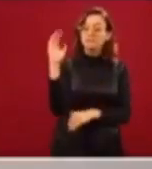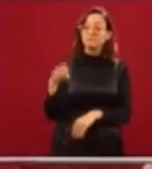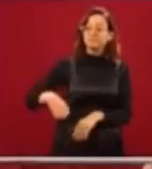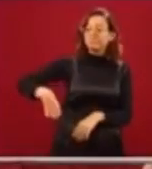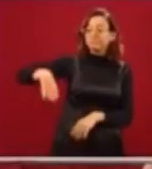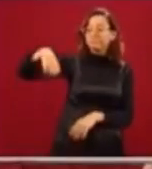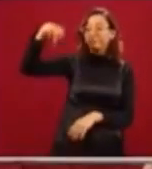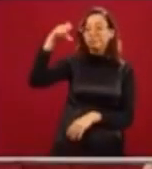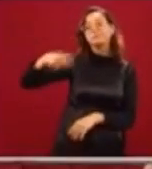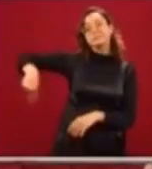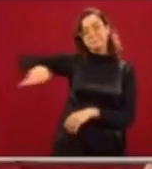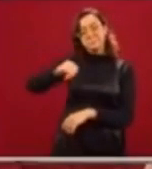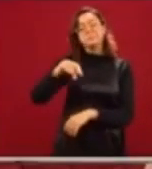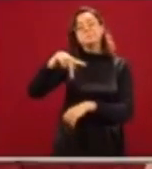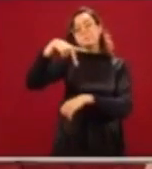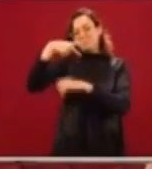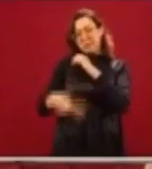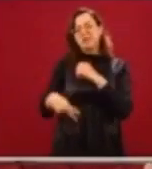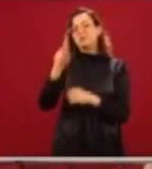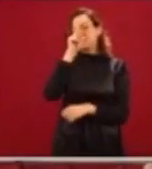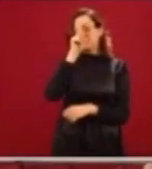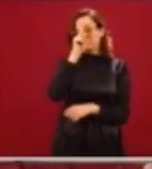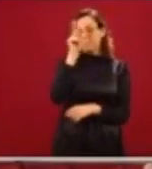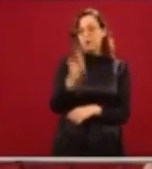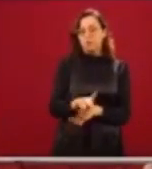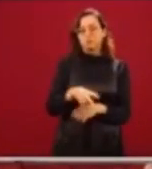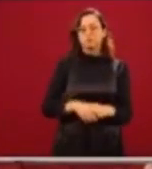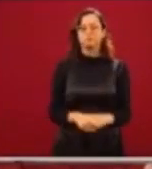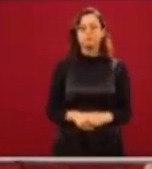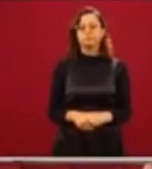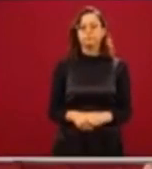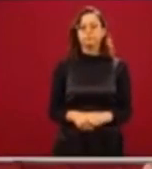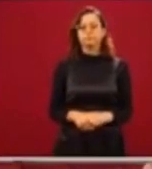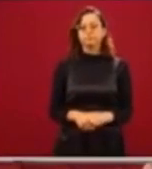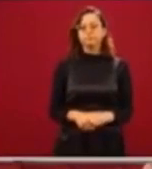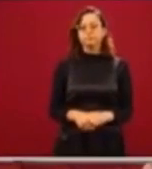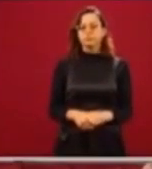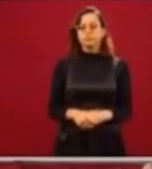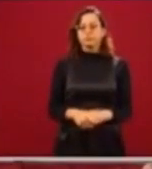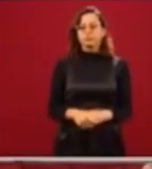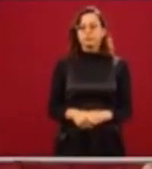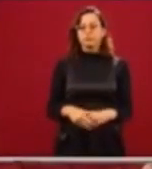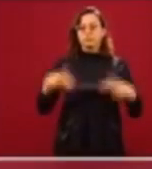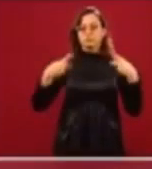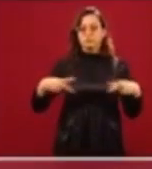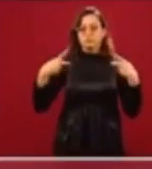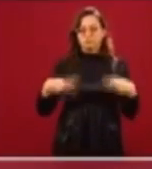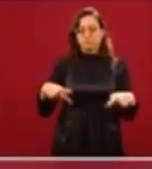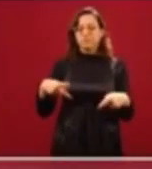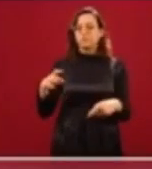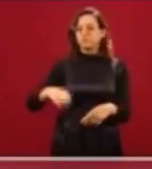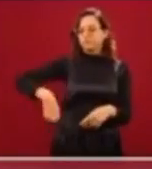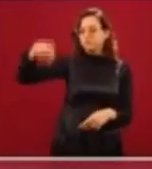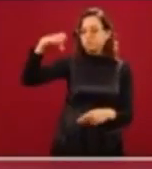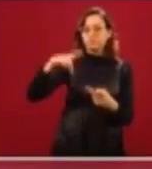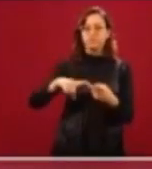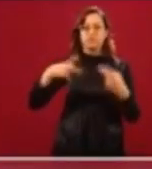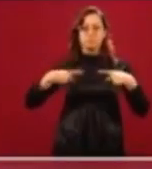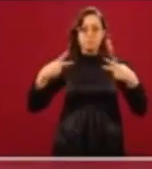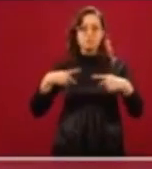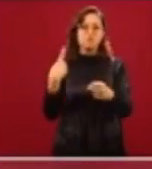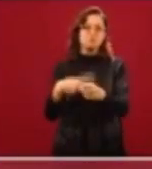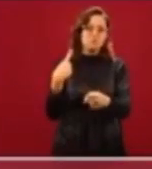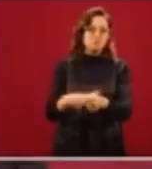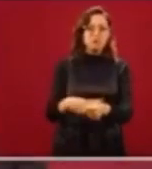la edad, tienen mayor probabilidad de complicarse. Entonces, en especial, las personas adultas mayores y las personas con enfermedades